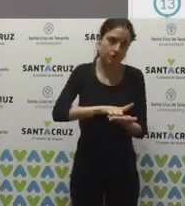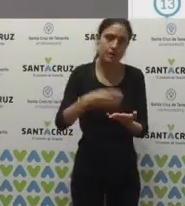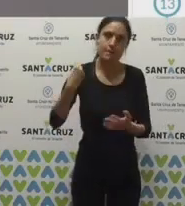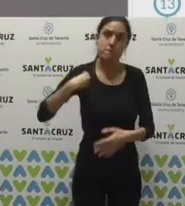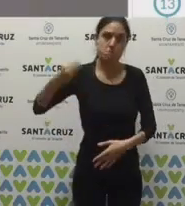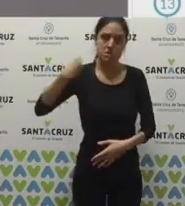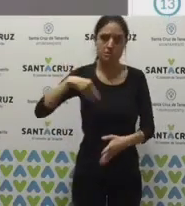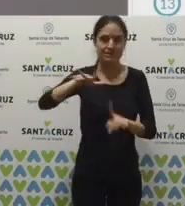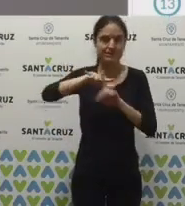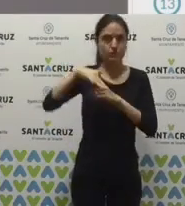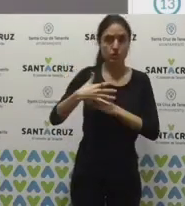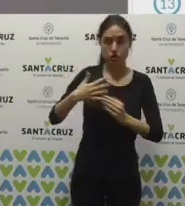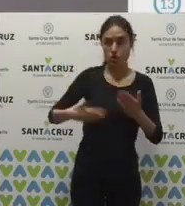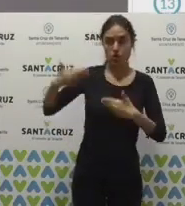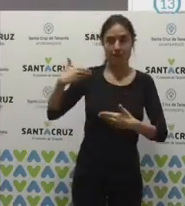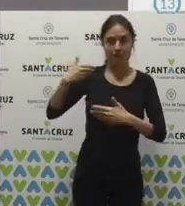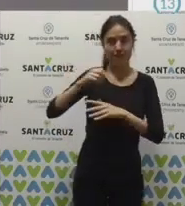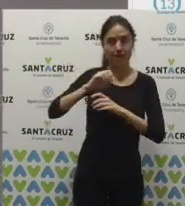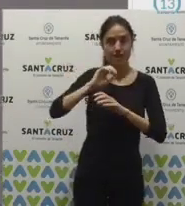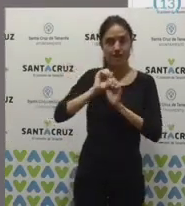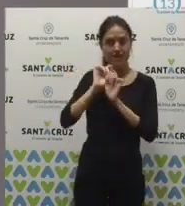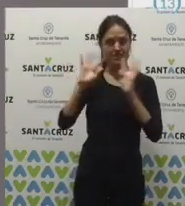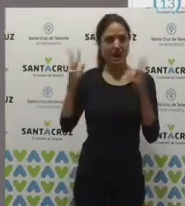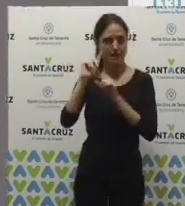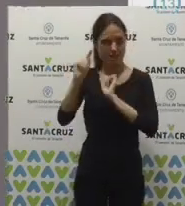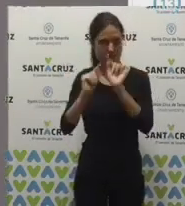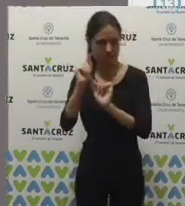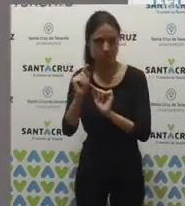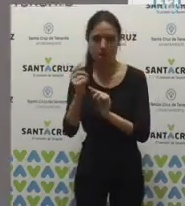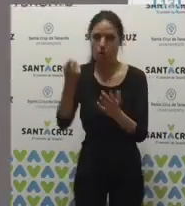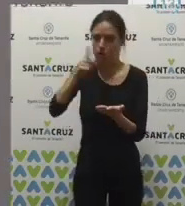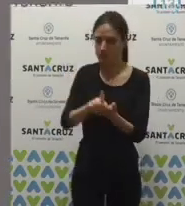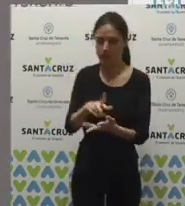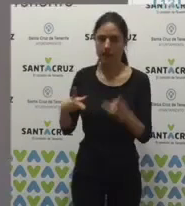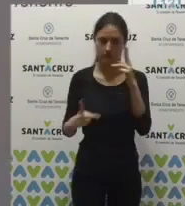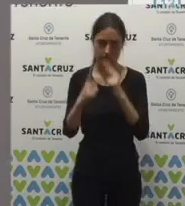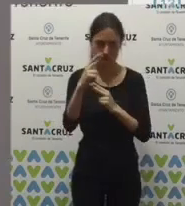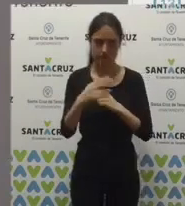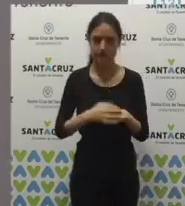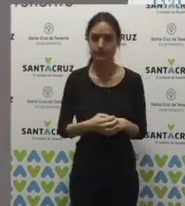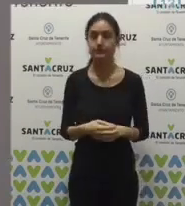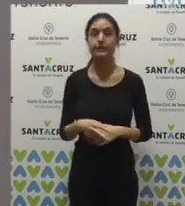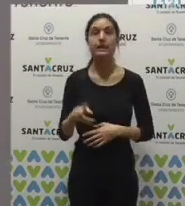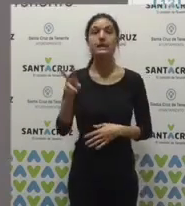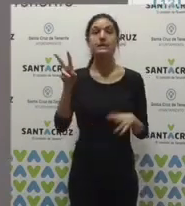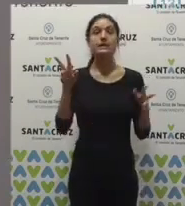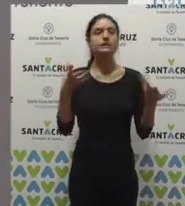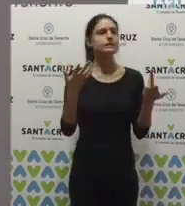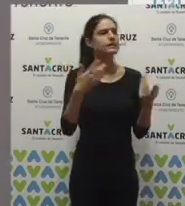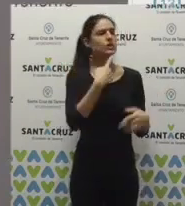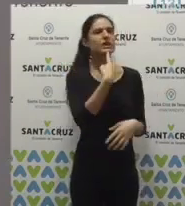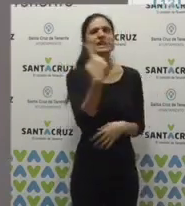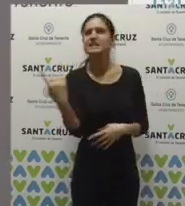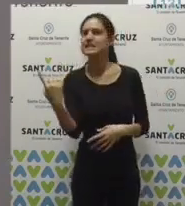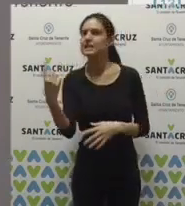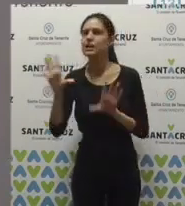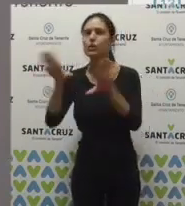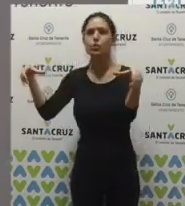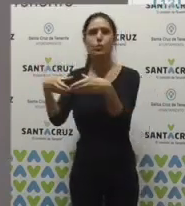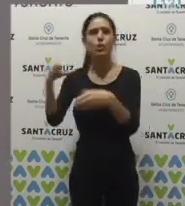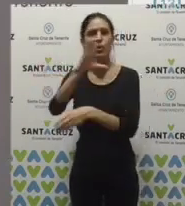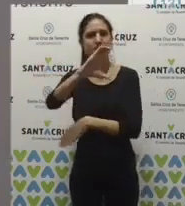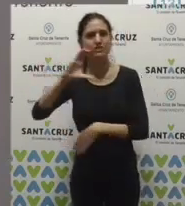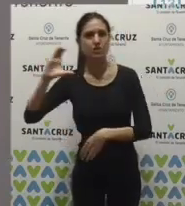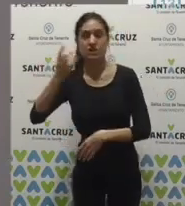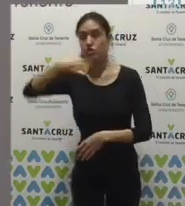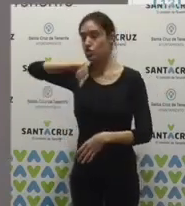que ha pasado con esta pandemia es referente a la coalición canaria no vamos a